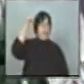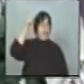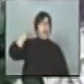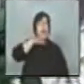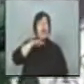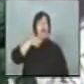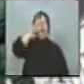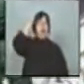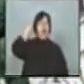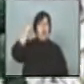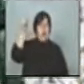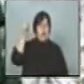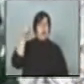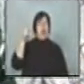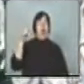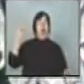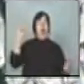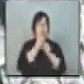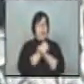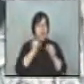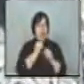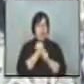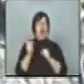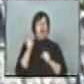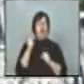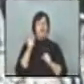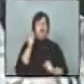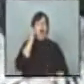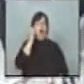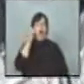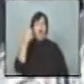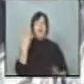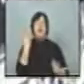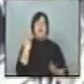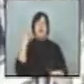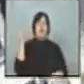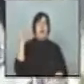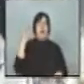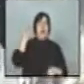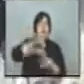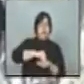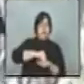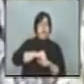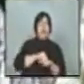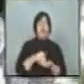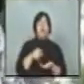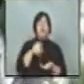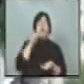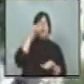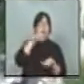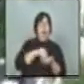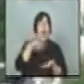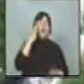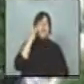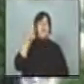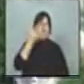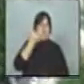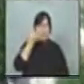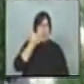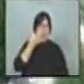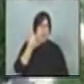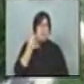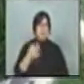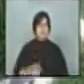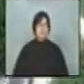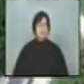en el piso que indica el puesto en el que está ubicada la catedral dentro de las grandes catedrales del mundo,